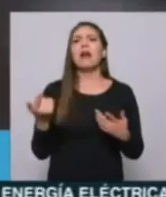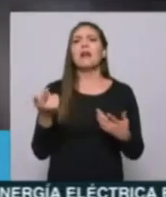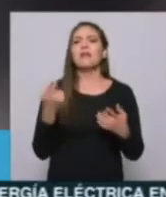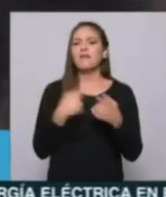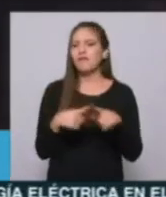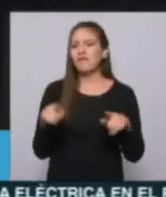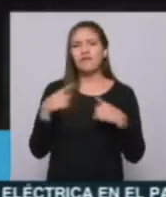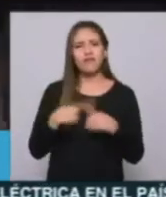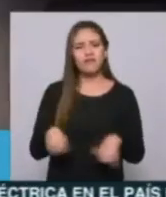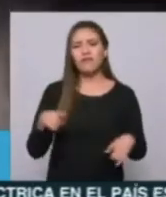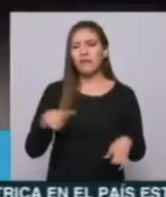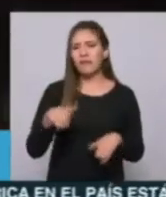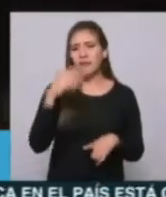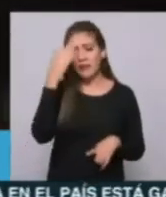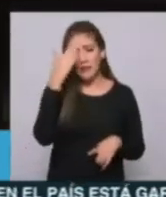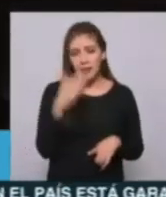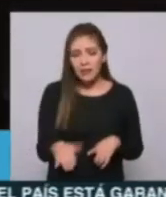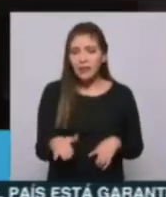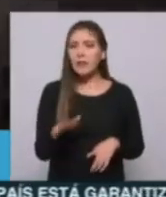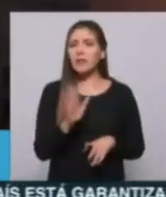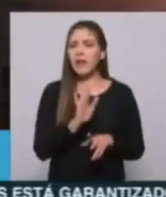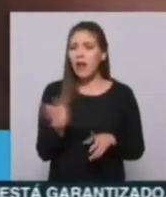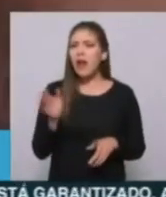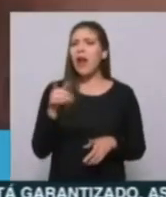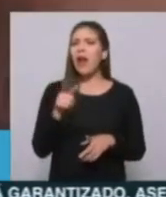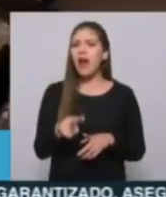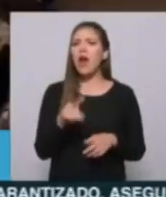generación. Esta es una fenomenología que ya sabían